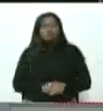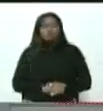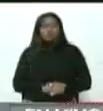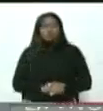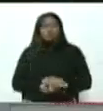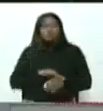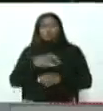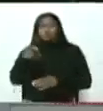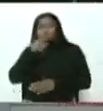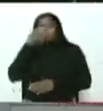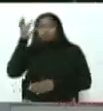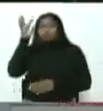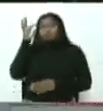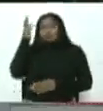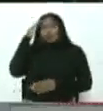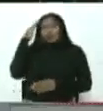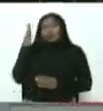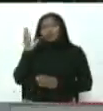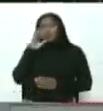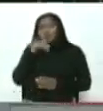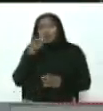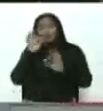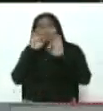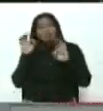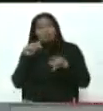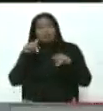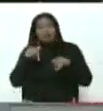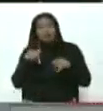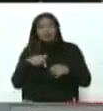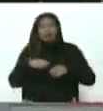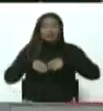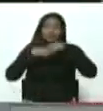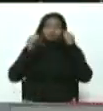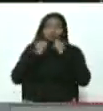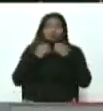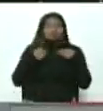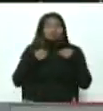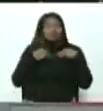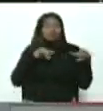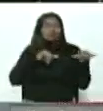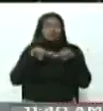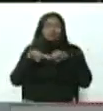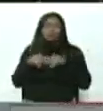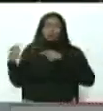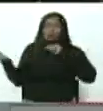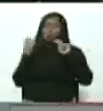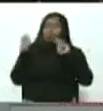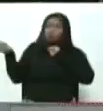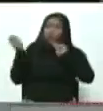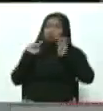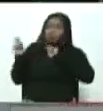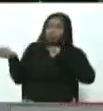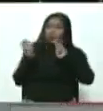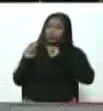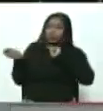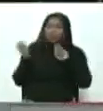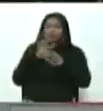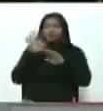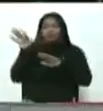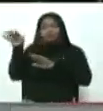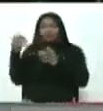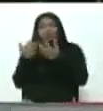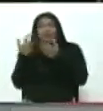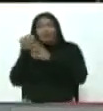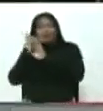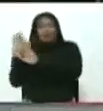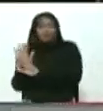Porque ellos saben que no tienen chance. Aquí en Anzoátegui viven en lo mismo, insultándose entre ellos. Dejémosle esa pelea a